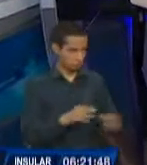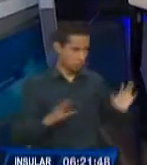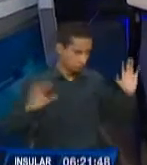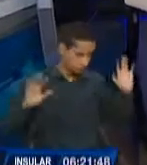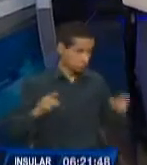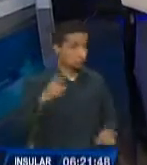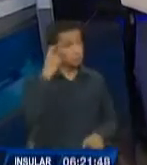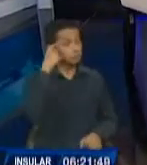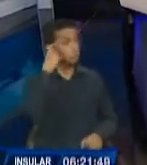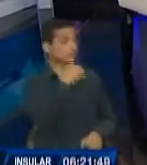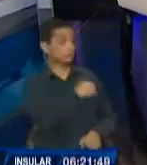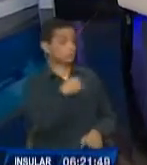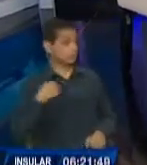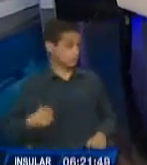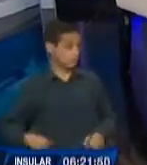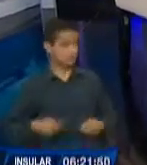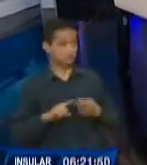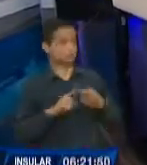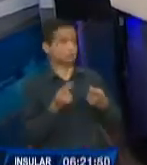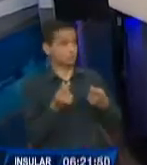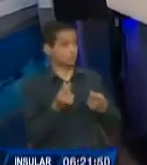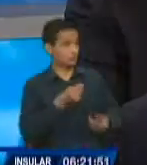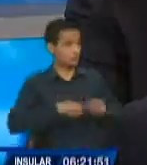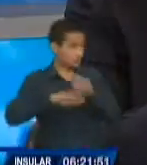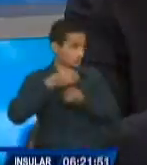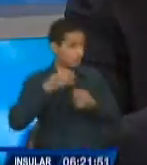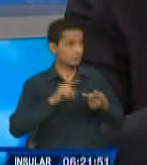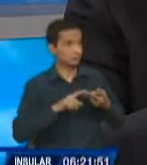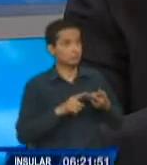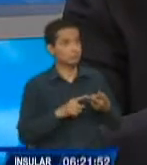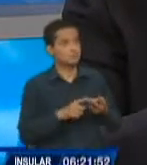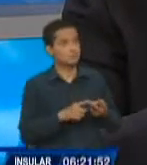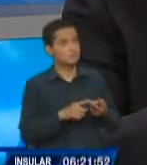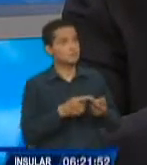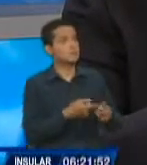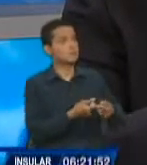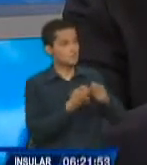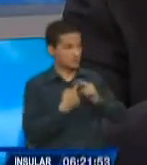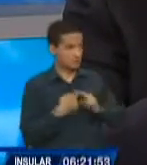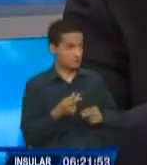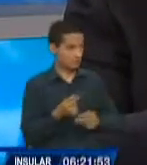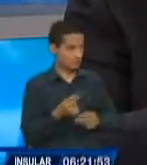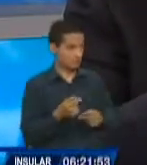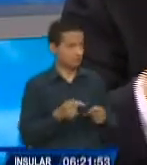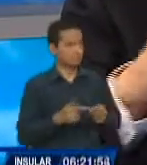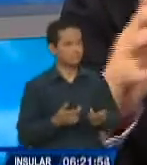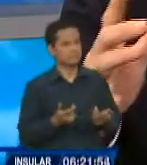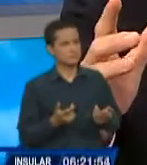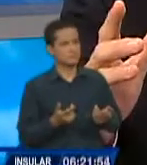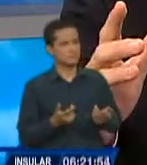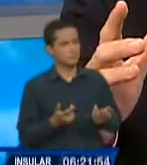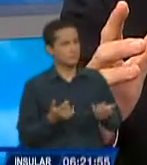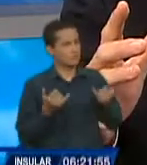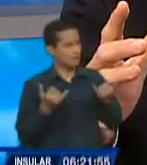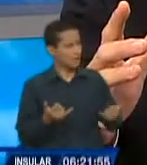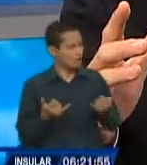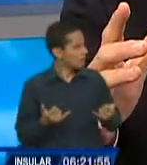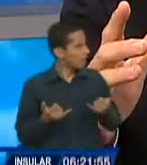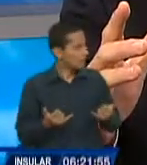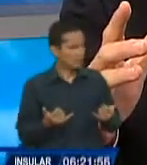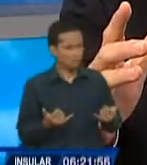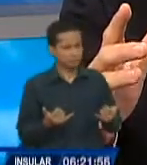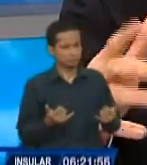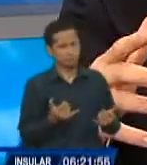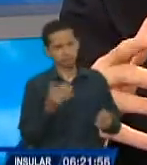de China, se habla o de inversión o se habla de financiamiento. Pero no aterrizamos una estrategia